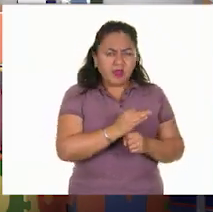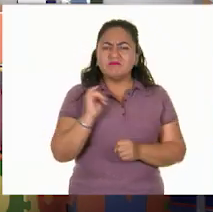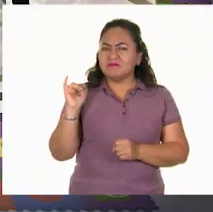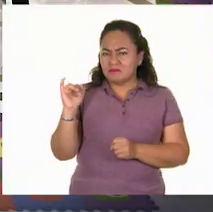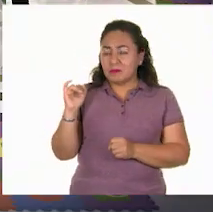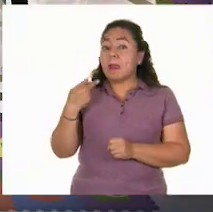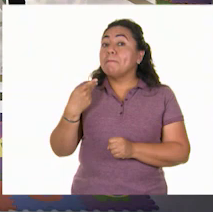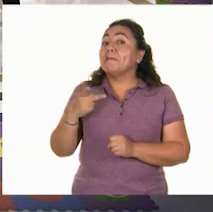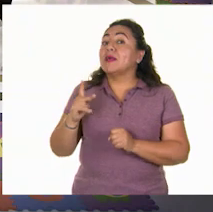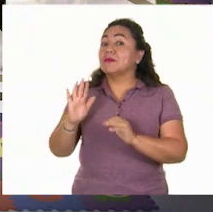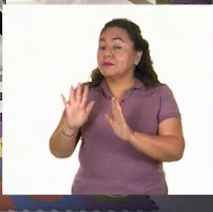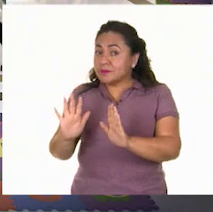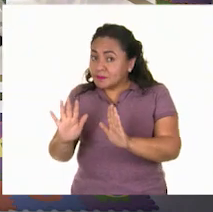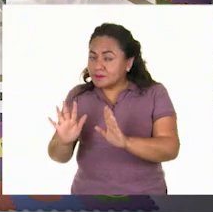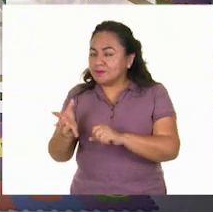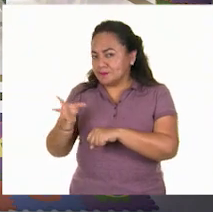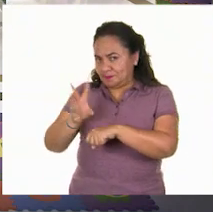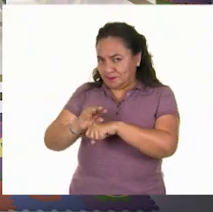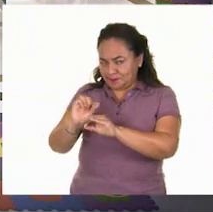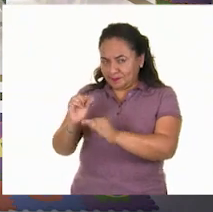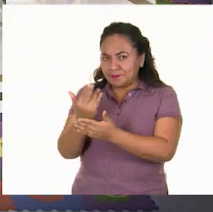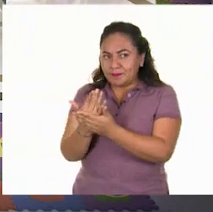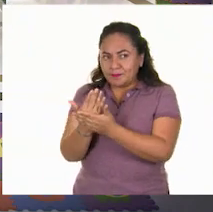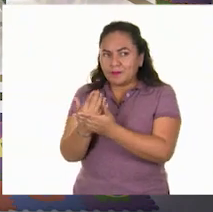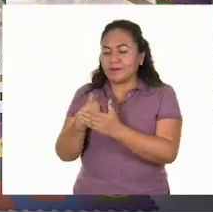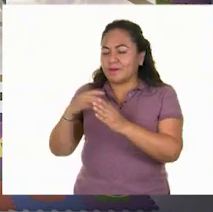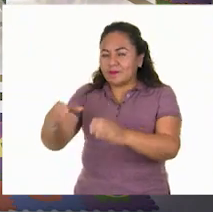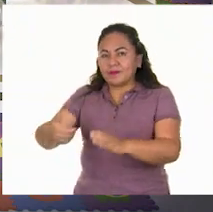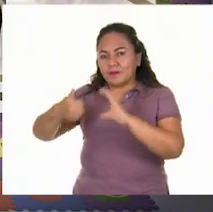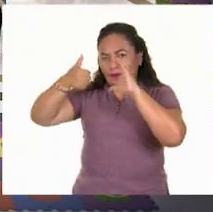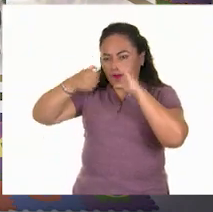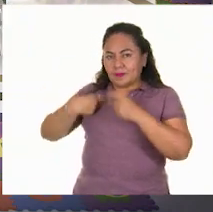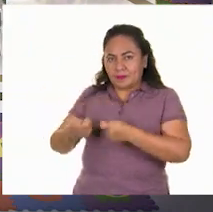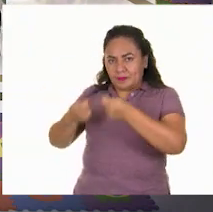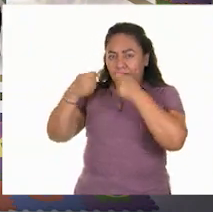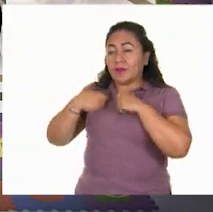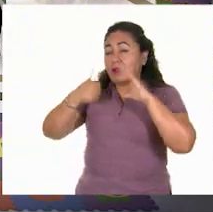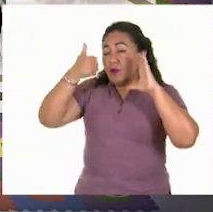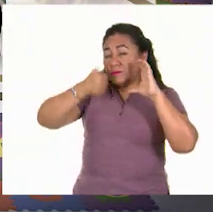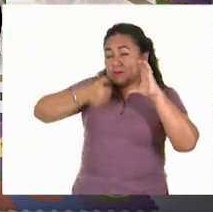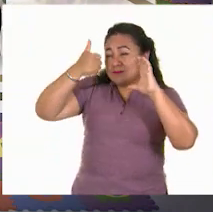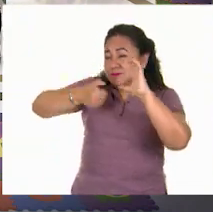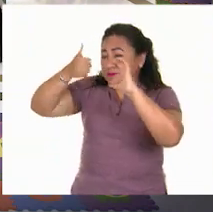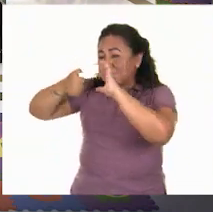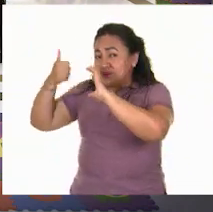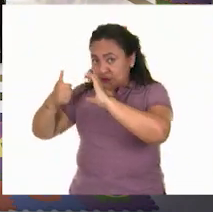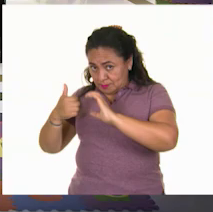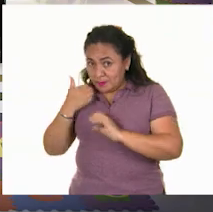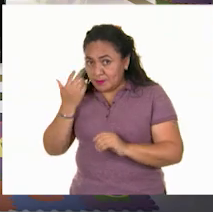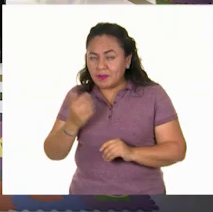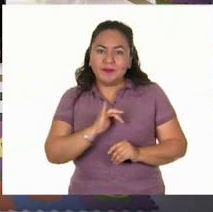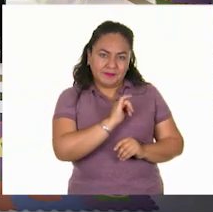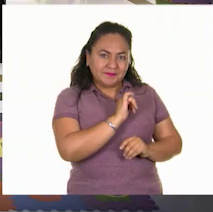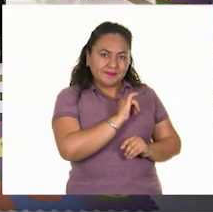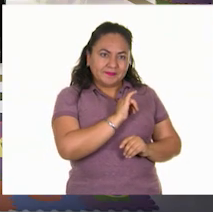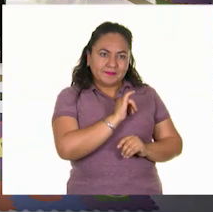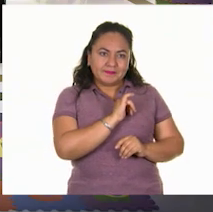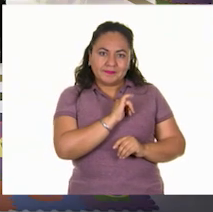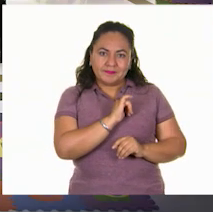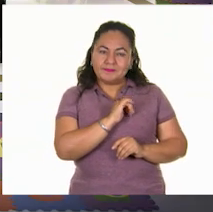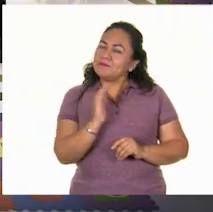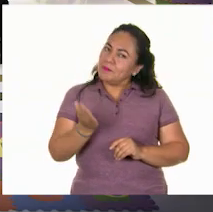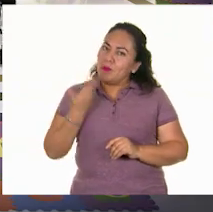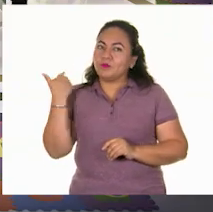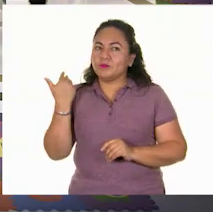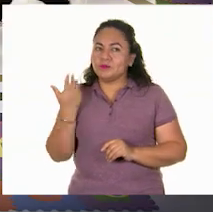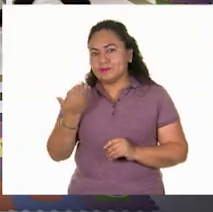sí. ¿Sí? Pero, permíteme, déjame agarrar mi cámara porque vamos a tomar muchas fotos. ¿Te parece? Sí. Bueno, entonces... ¿Nos